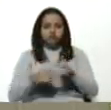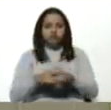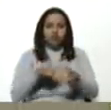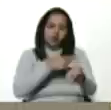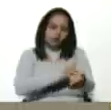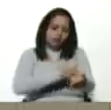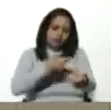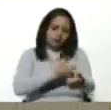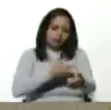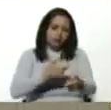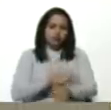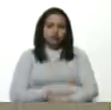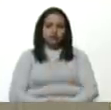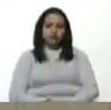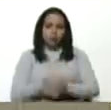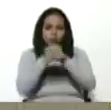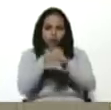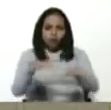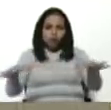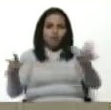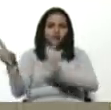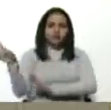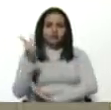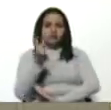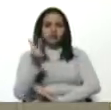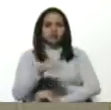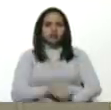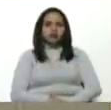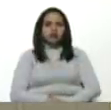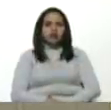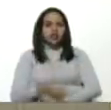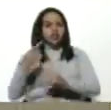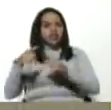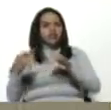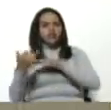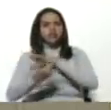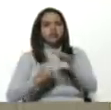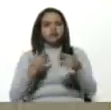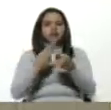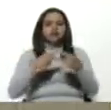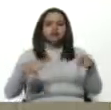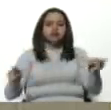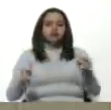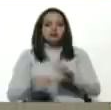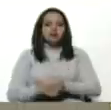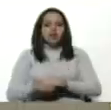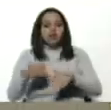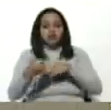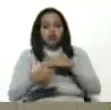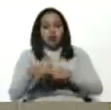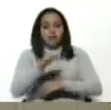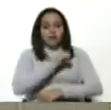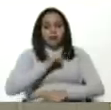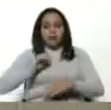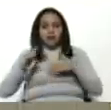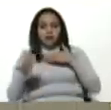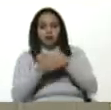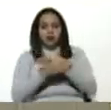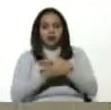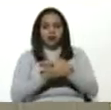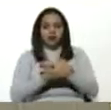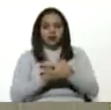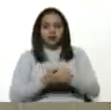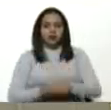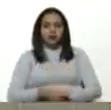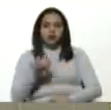masiva por todo el territorio nacional, en las instituciones públicas, en las instituciones privadas, donde hay casos